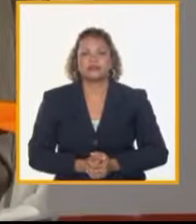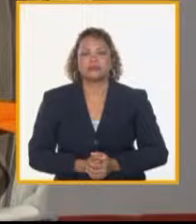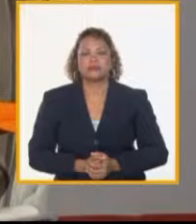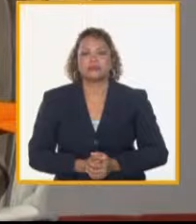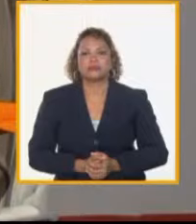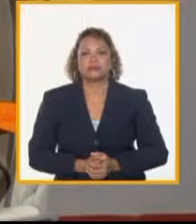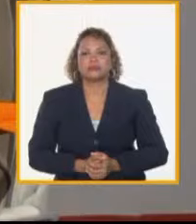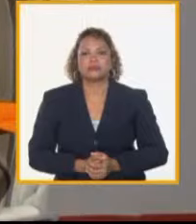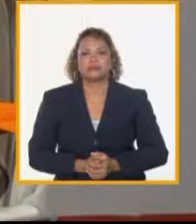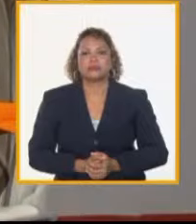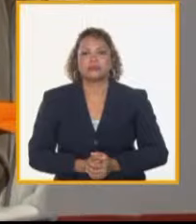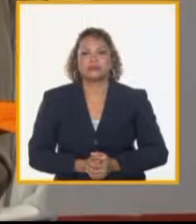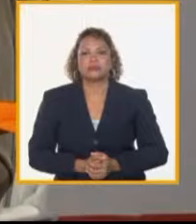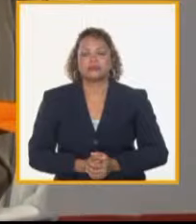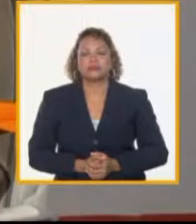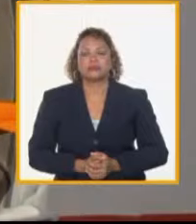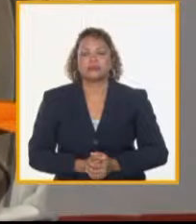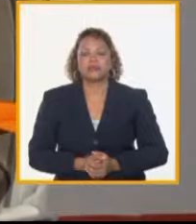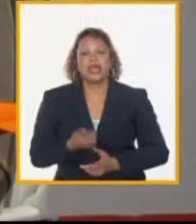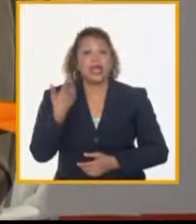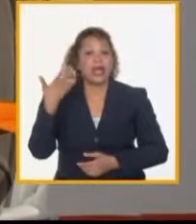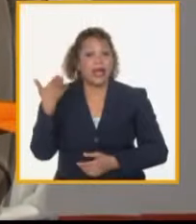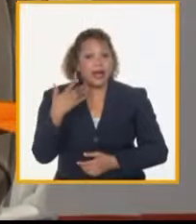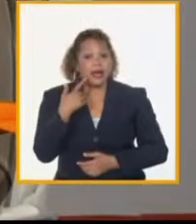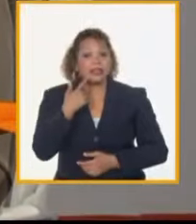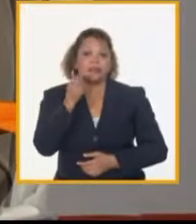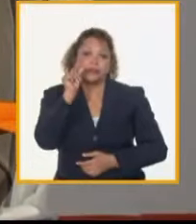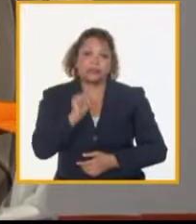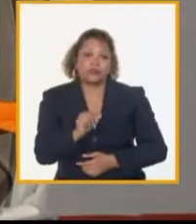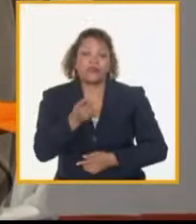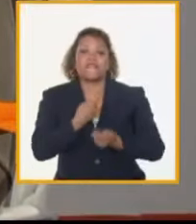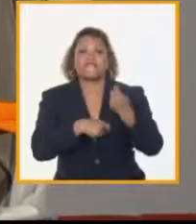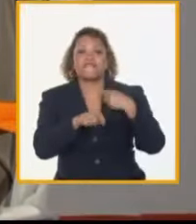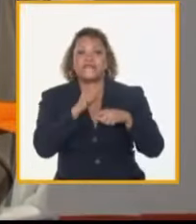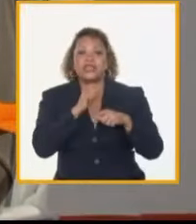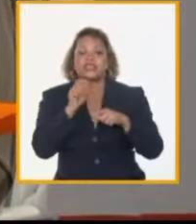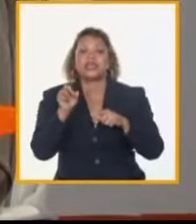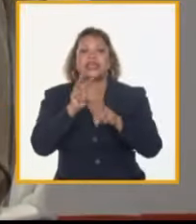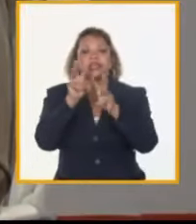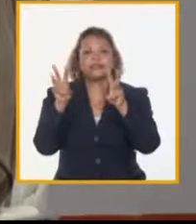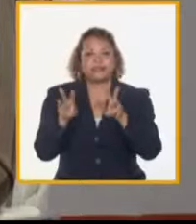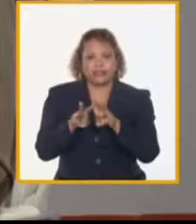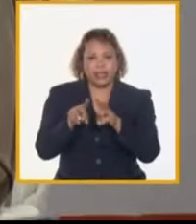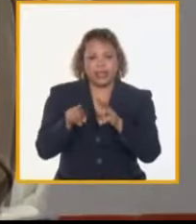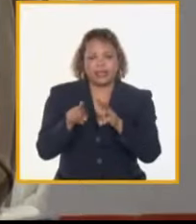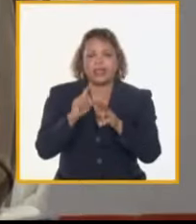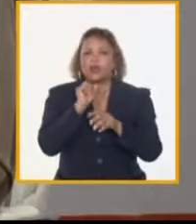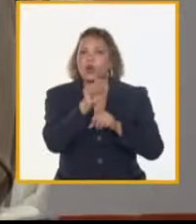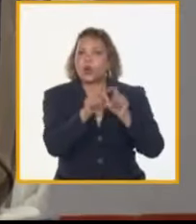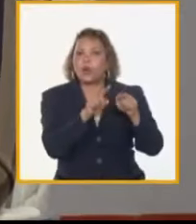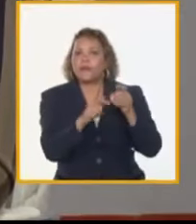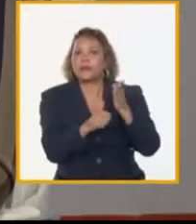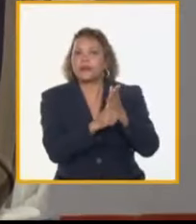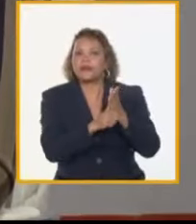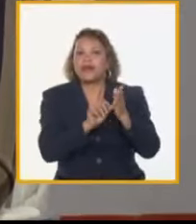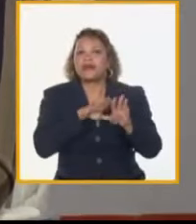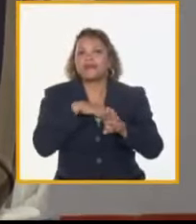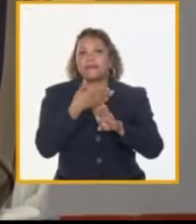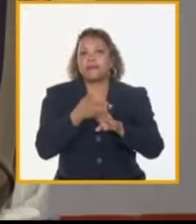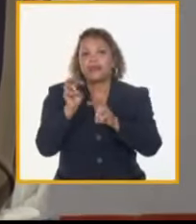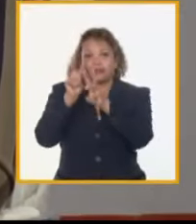una explosión, por así decirlo, una explosión de revendedores en redes sociales. Compraban para revender. Es correcto, correctamente.